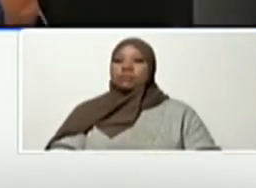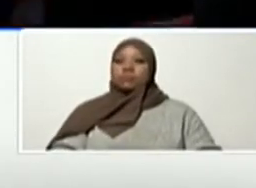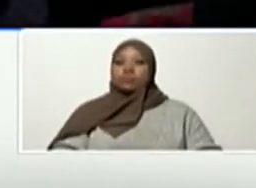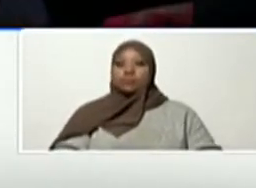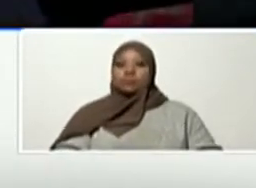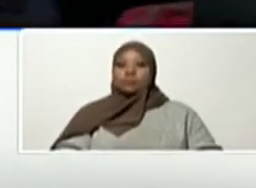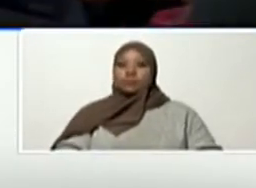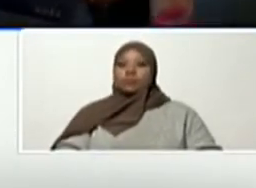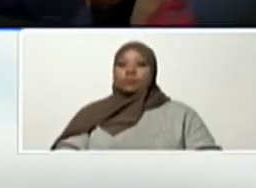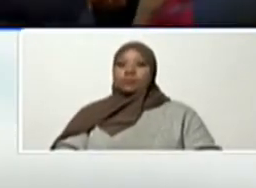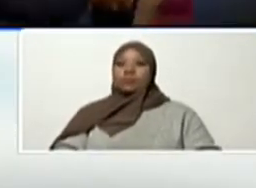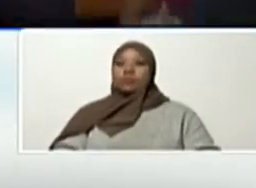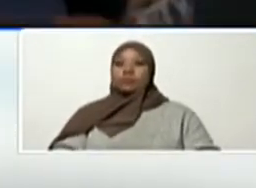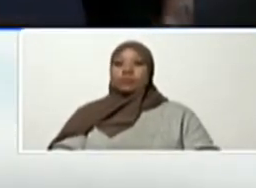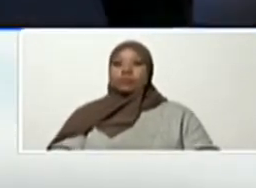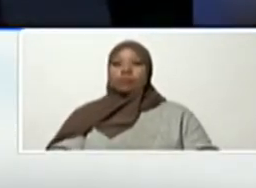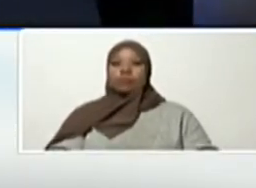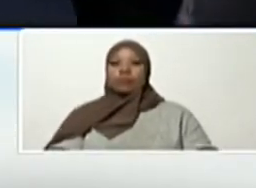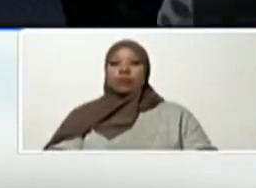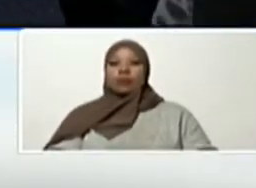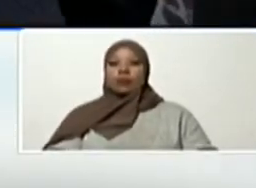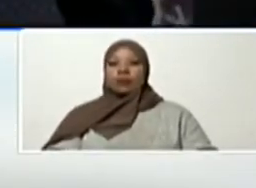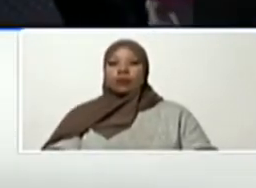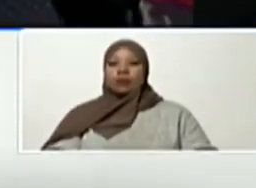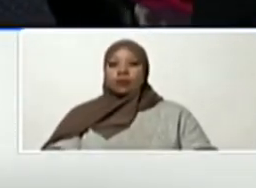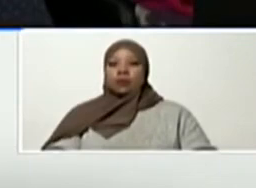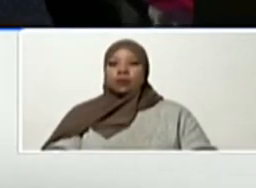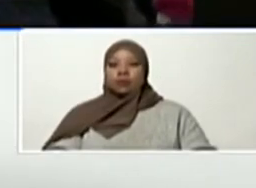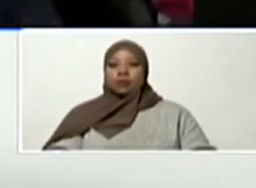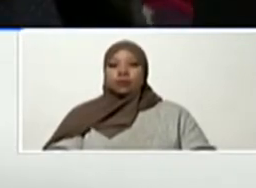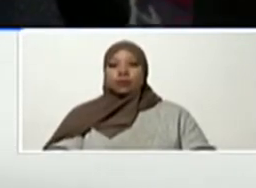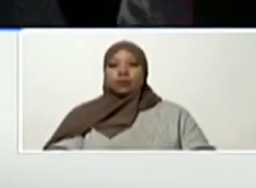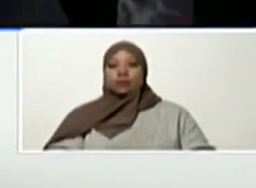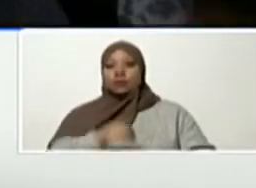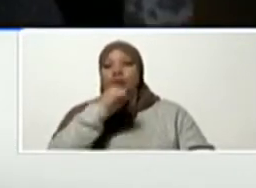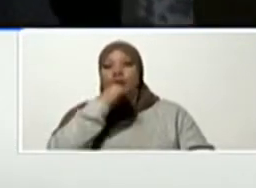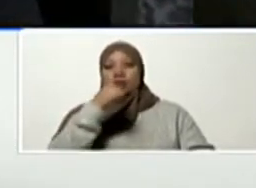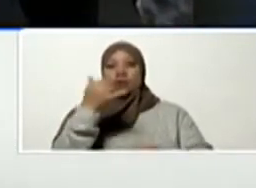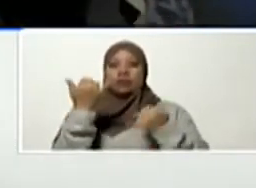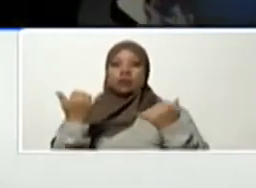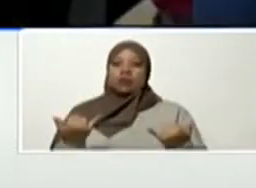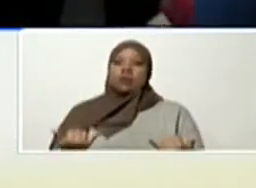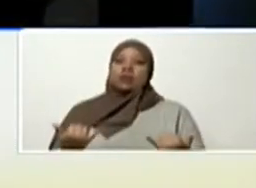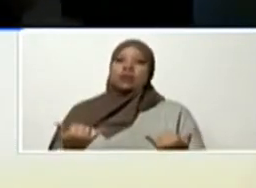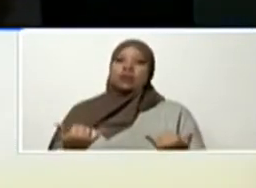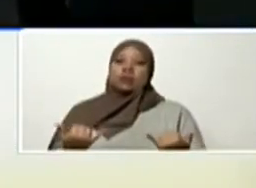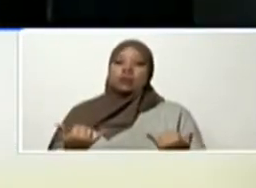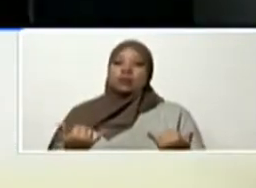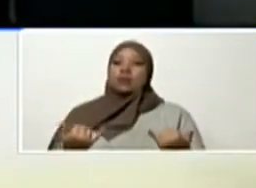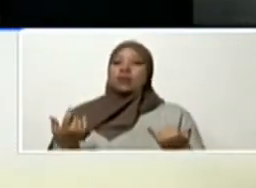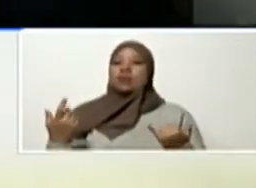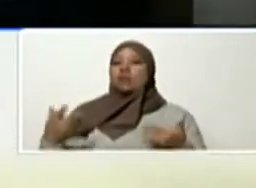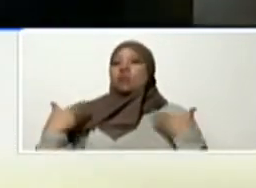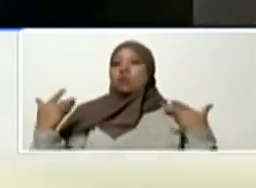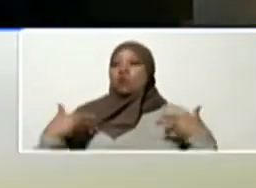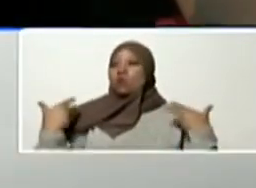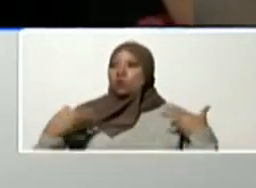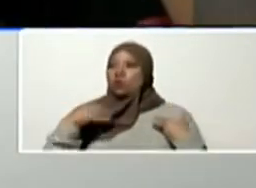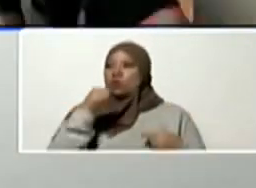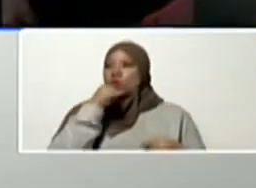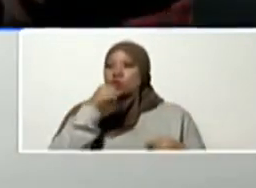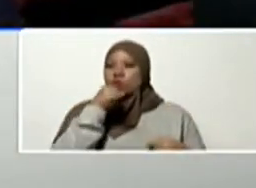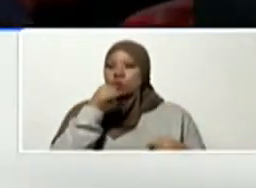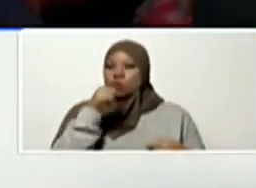Verdaderamente. Luego estuvimos recorriendo la zona verde, que fue una zona dispuesta especialmente,